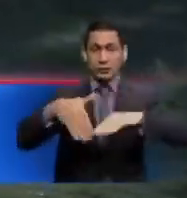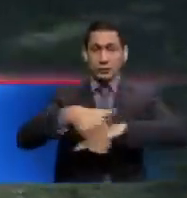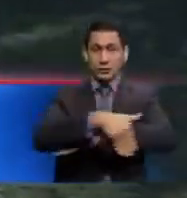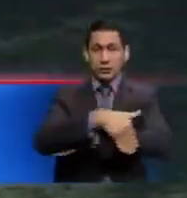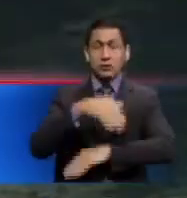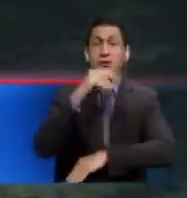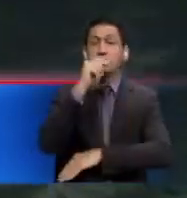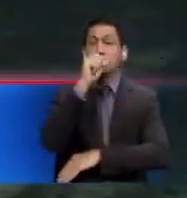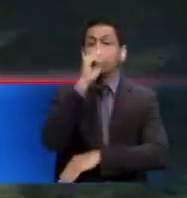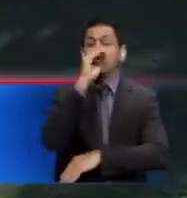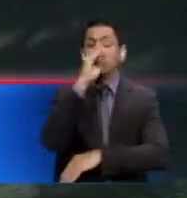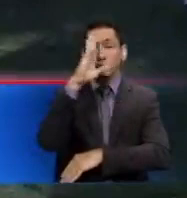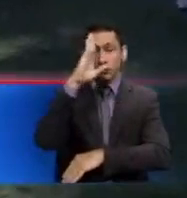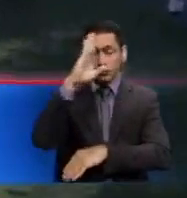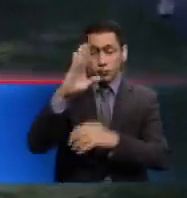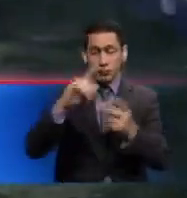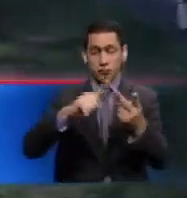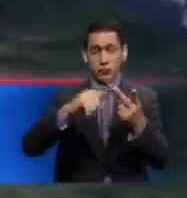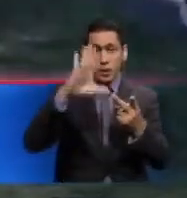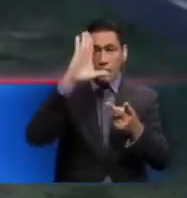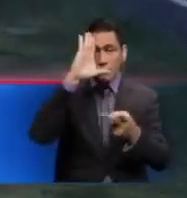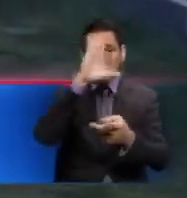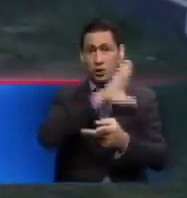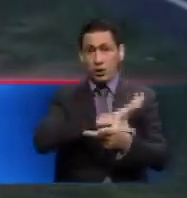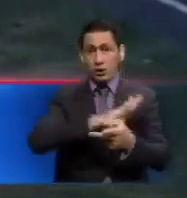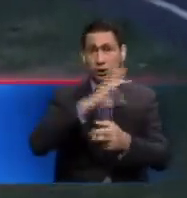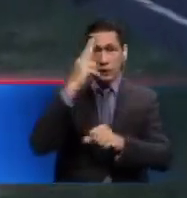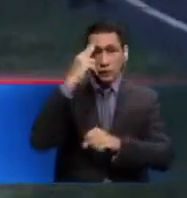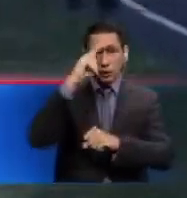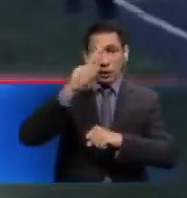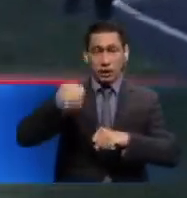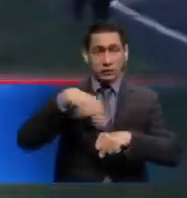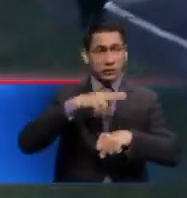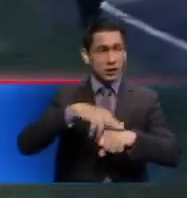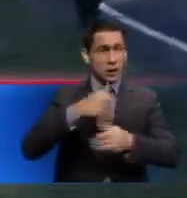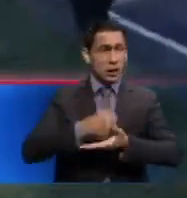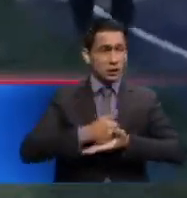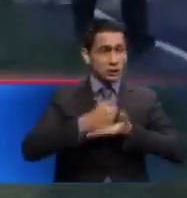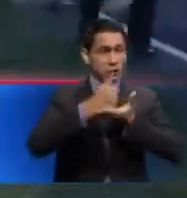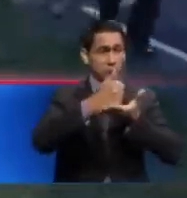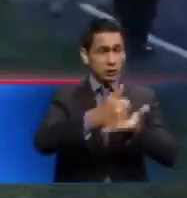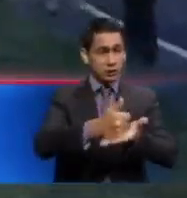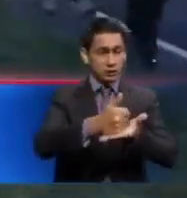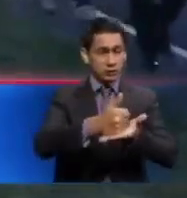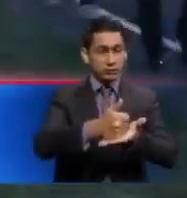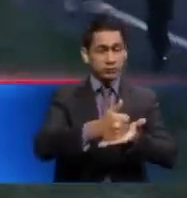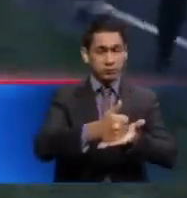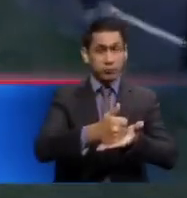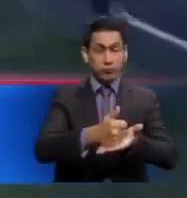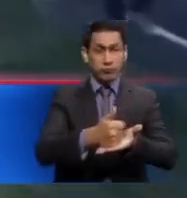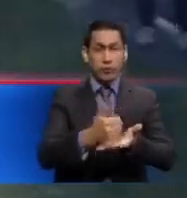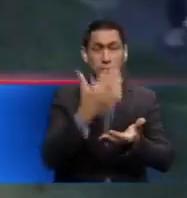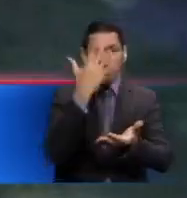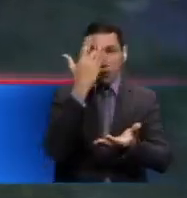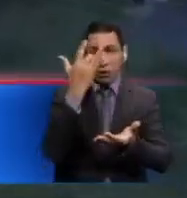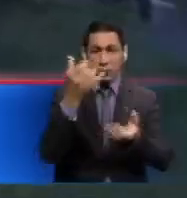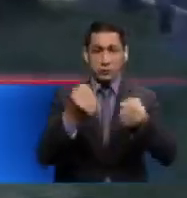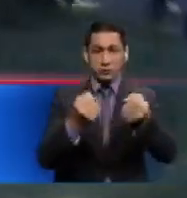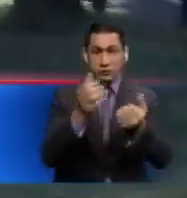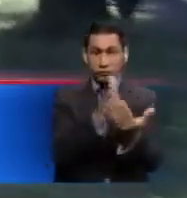la AMT y Policía Nacional están ayudando para que el flujo vehicular sea óptimo. Si bien es cierto, acá hay